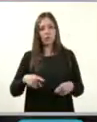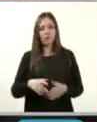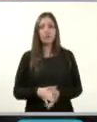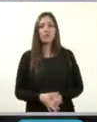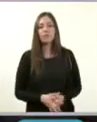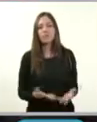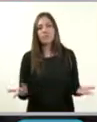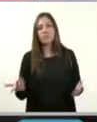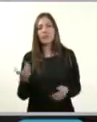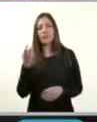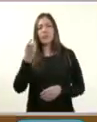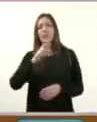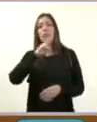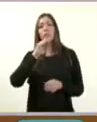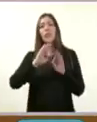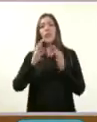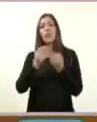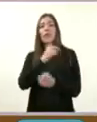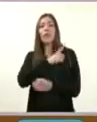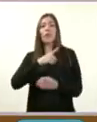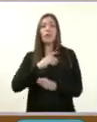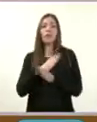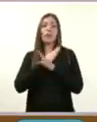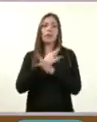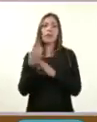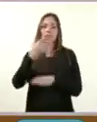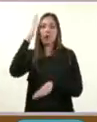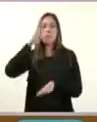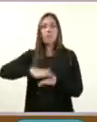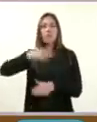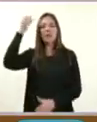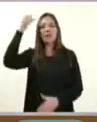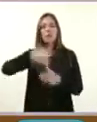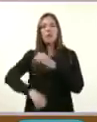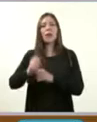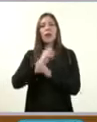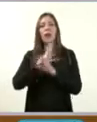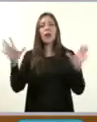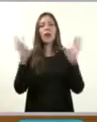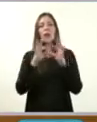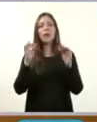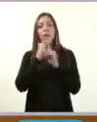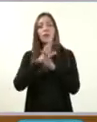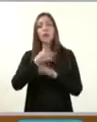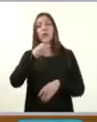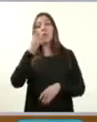no hay mejor manera de prevenir que estando informados. Ya en la ONU se dice que para el